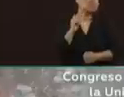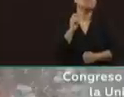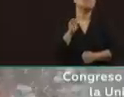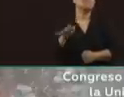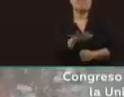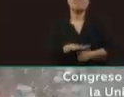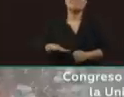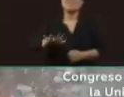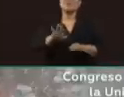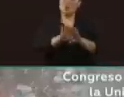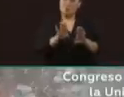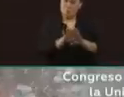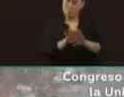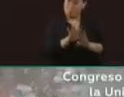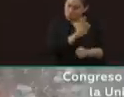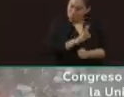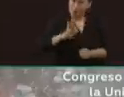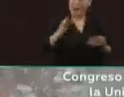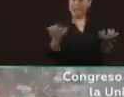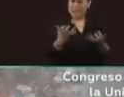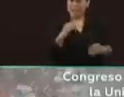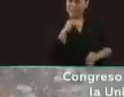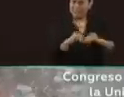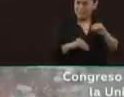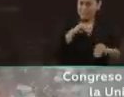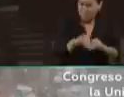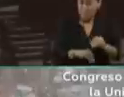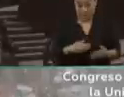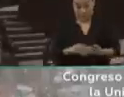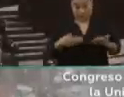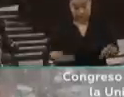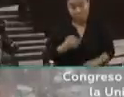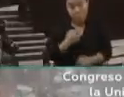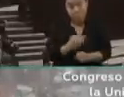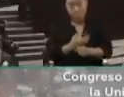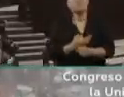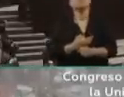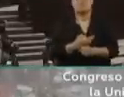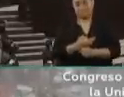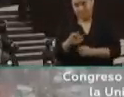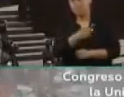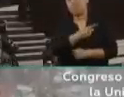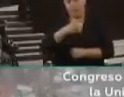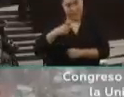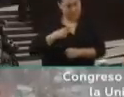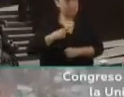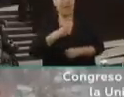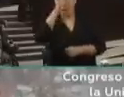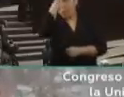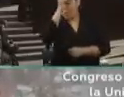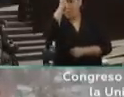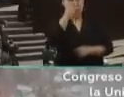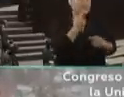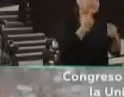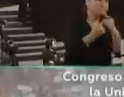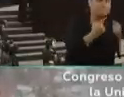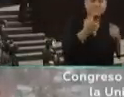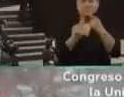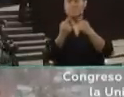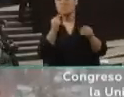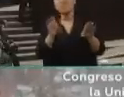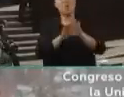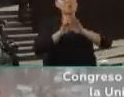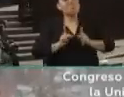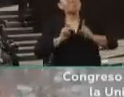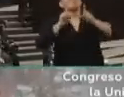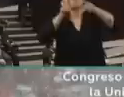como el arte de lo posible y hoy más que nunca debemos encontrar puntos de encuentro, construir puentes y